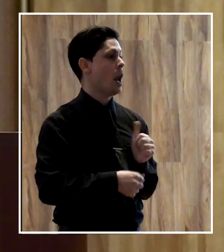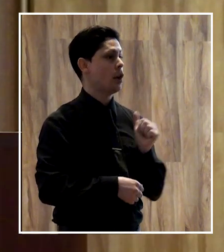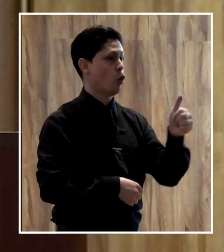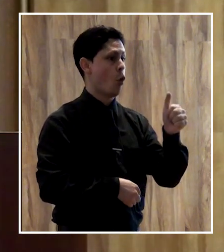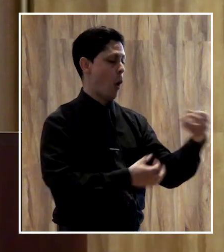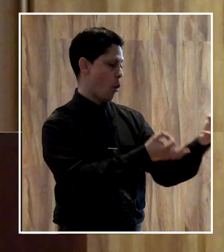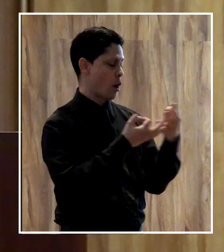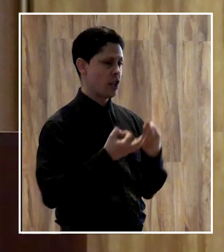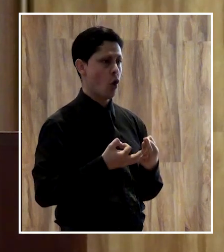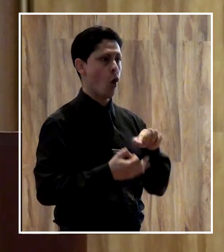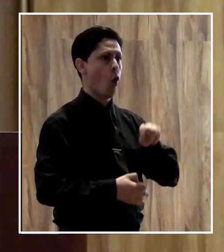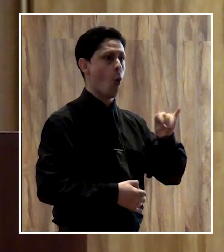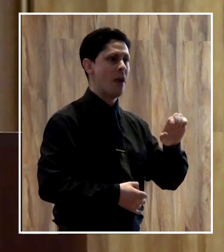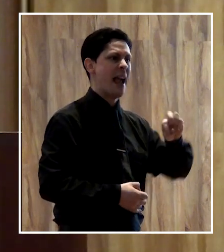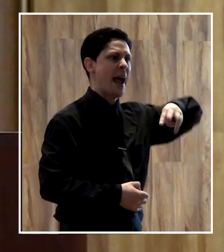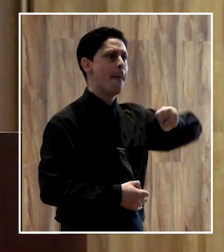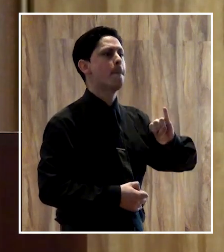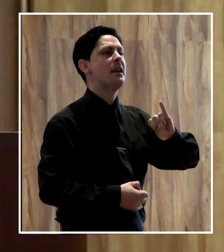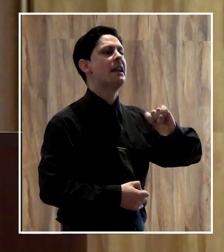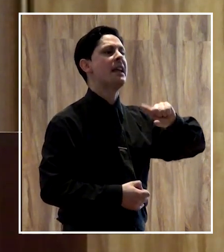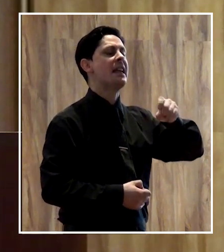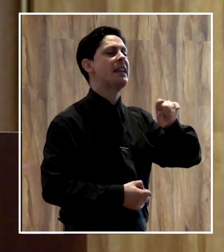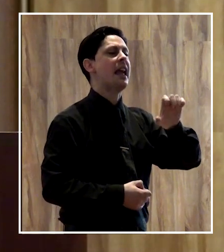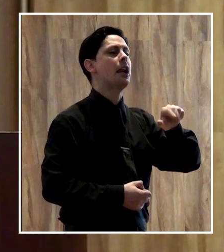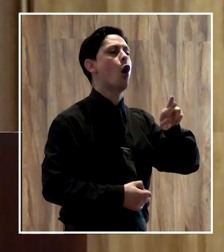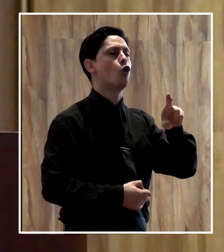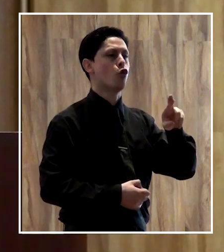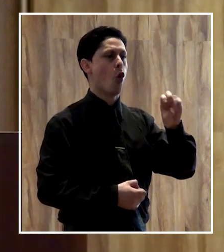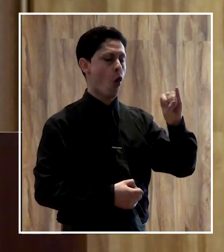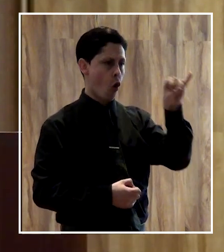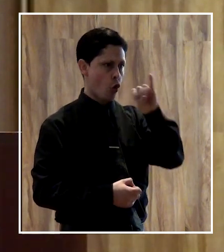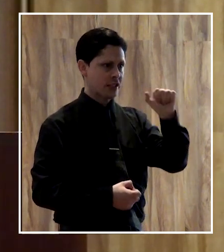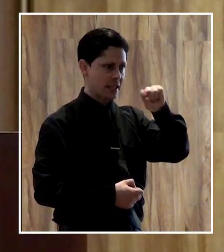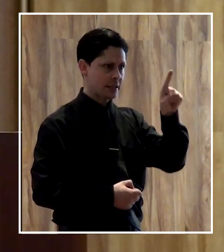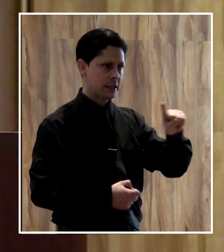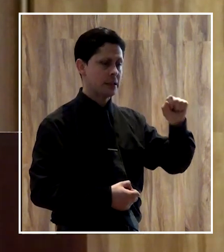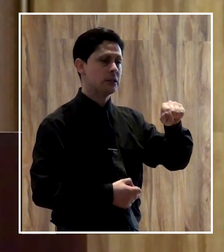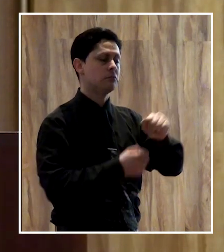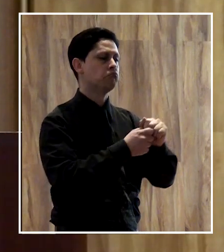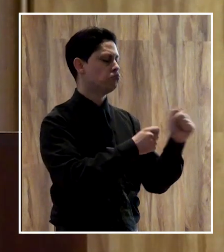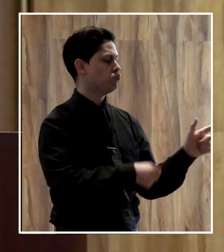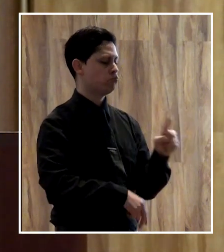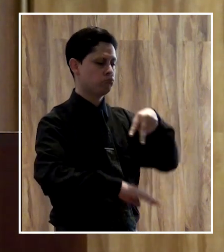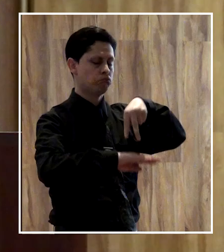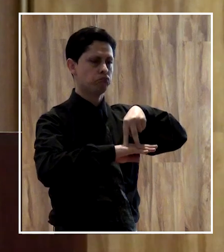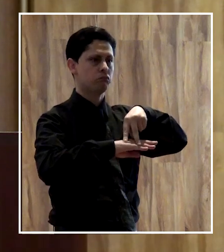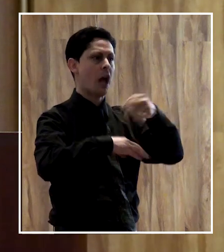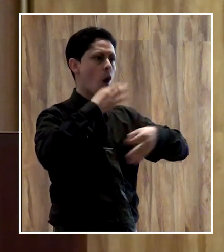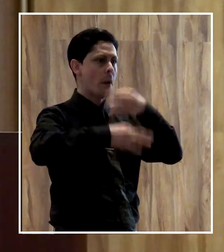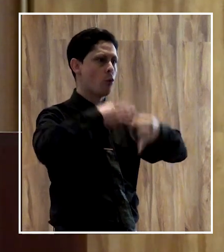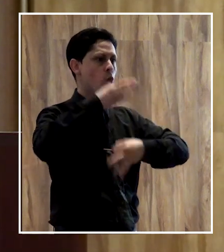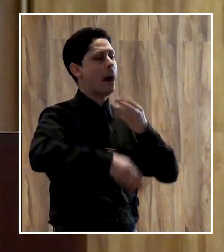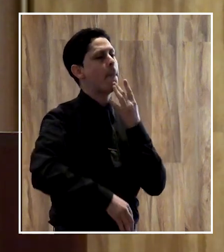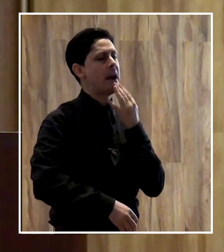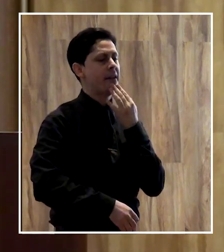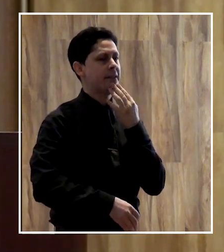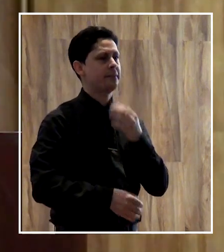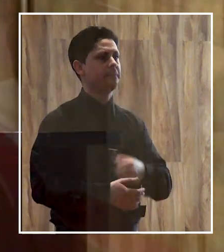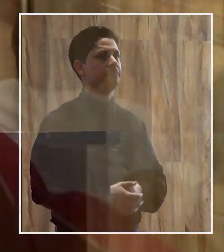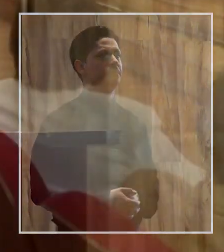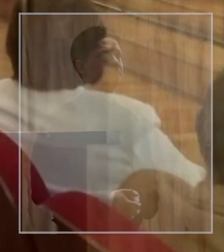el director ejecutivo de PIE, Miguel Rosas Reyes, ha querido estar presente en esta ceremonia y a compartir unas palabras.